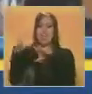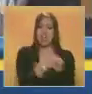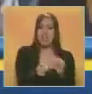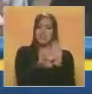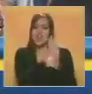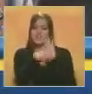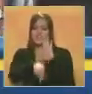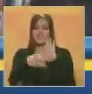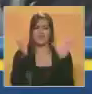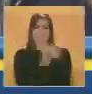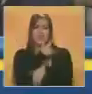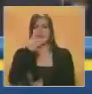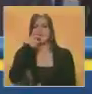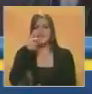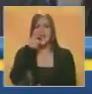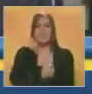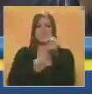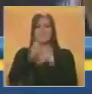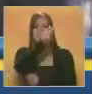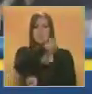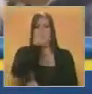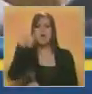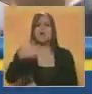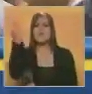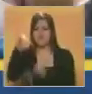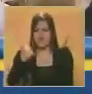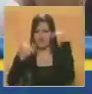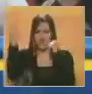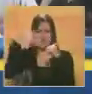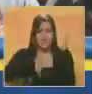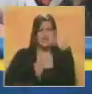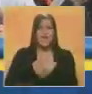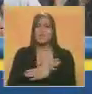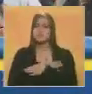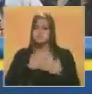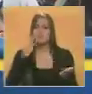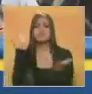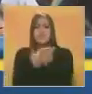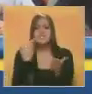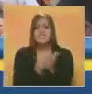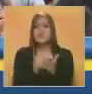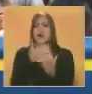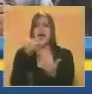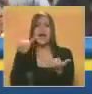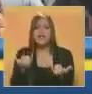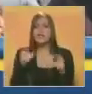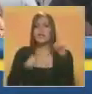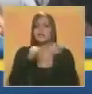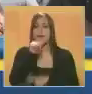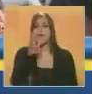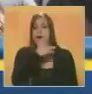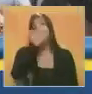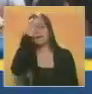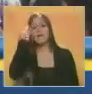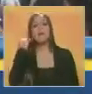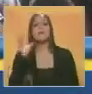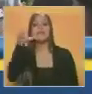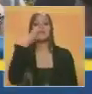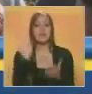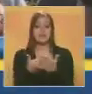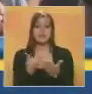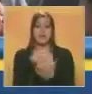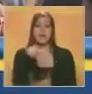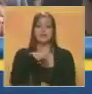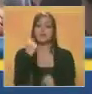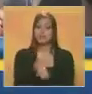a la Fiscalía, a la Defensoría del Pueblo, si quieren venir, vengan y contaten con sus propios ojos para que el país sea testigo de que esto es una